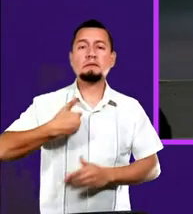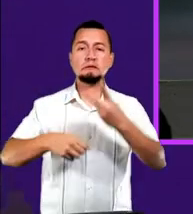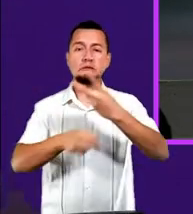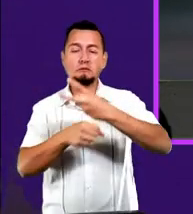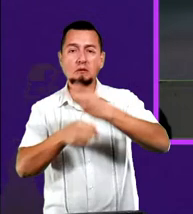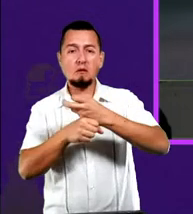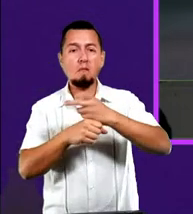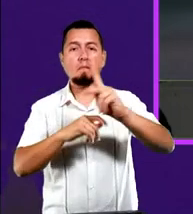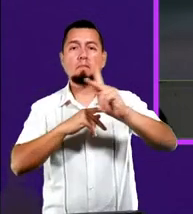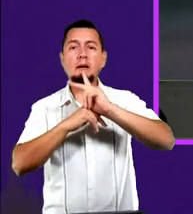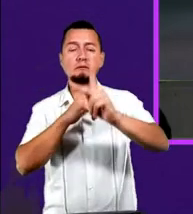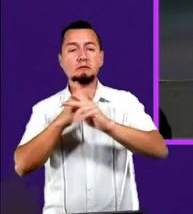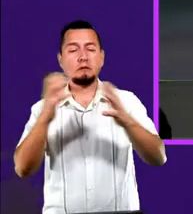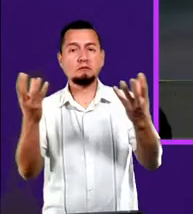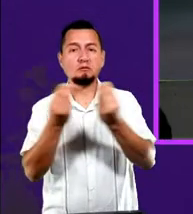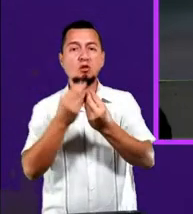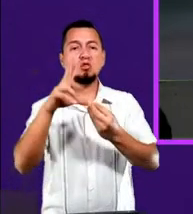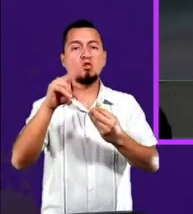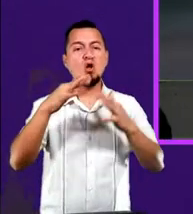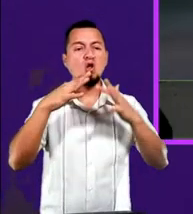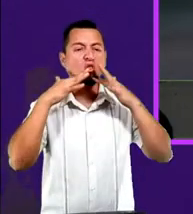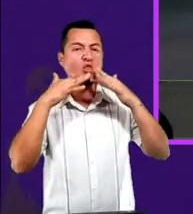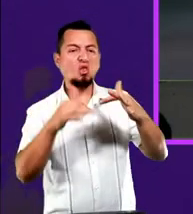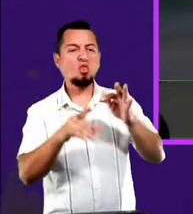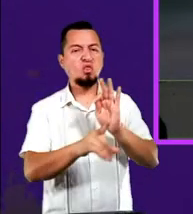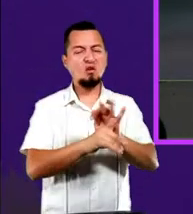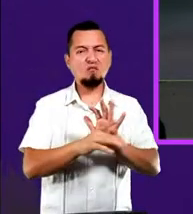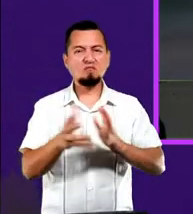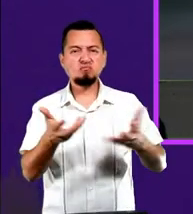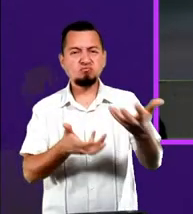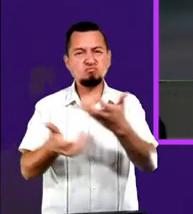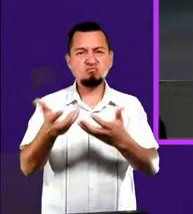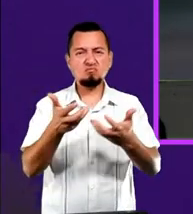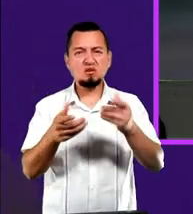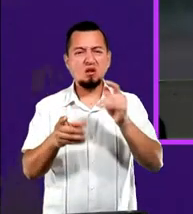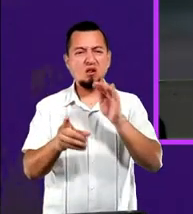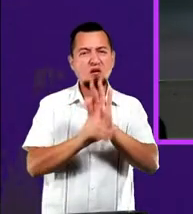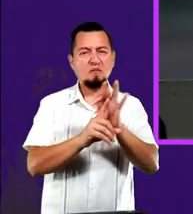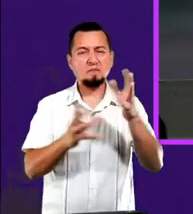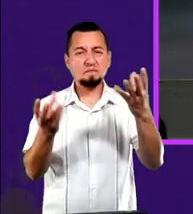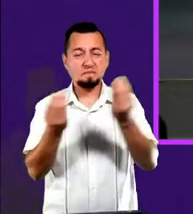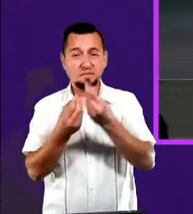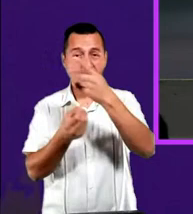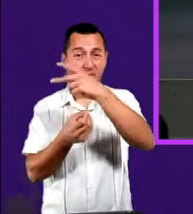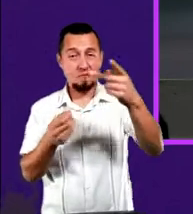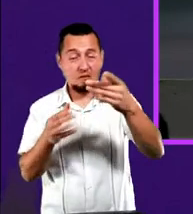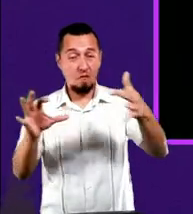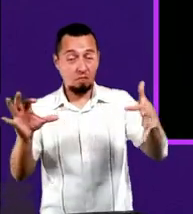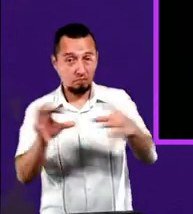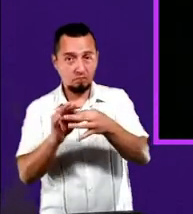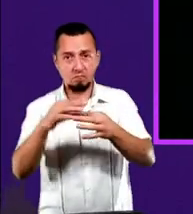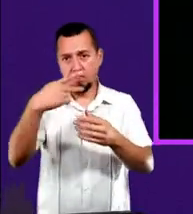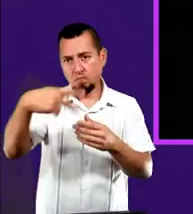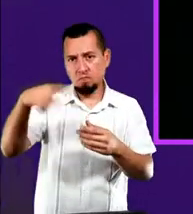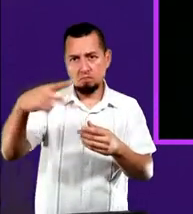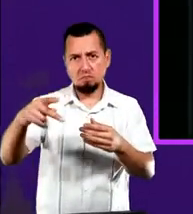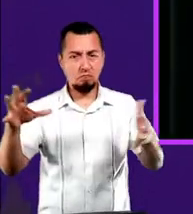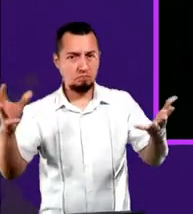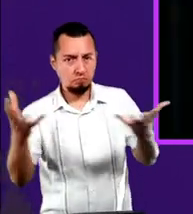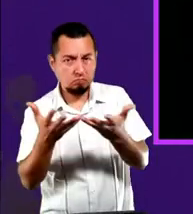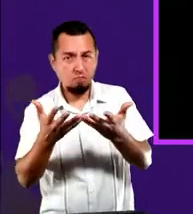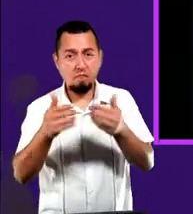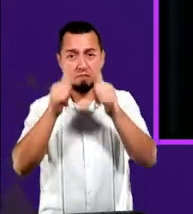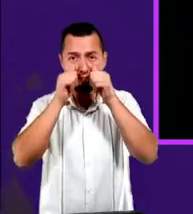lo jurídico con los temas de carácter político. En su honor, ustedes lo saben,